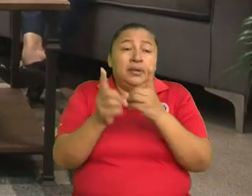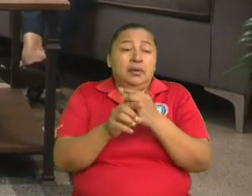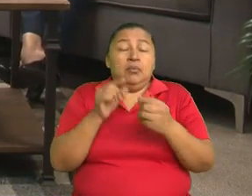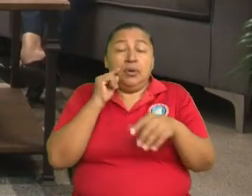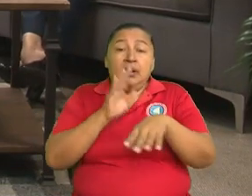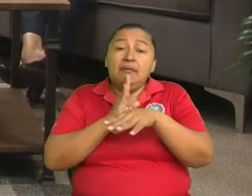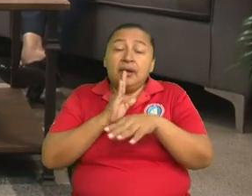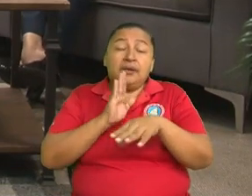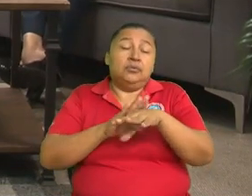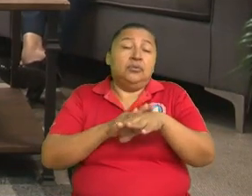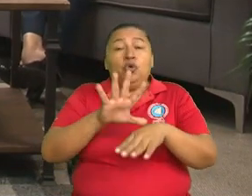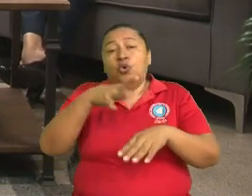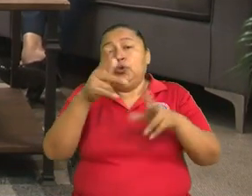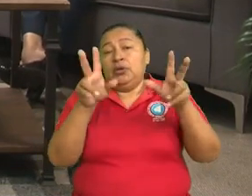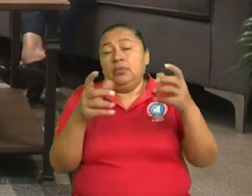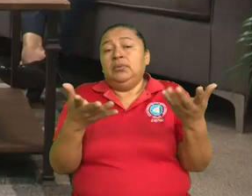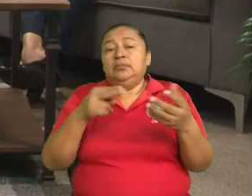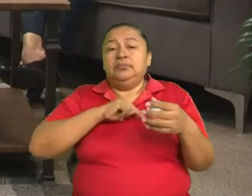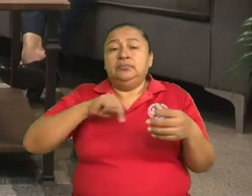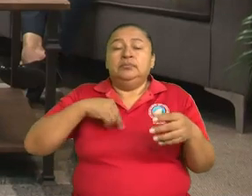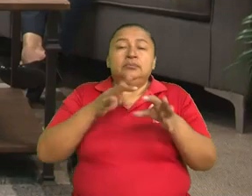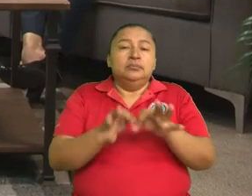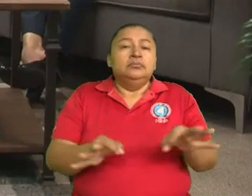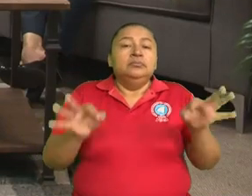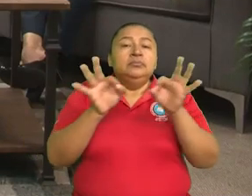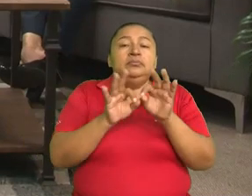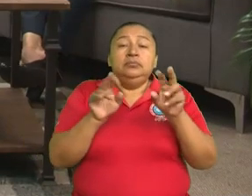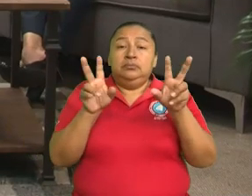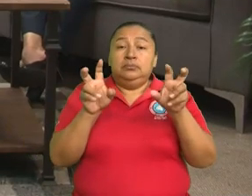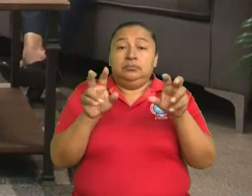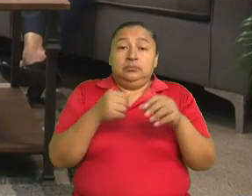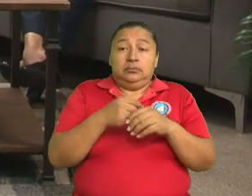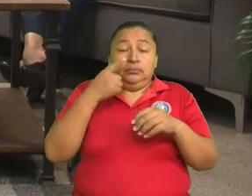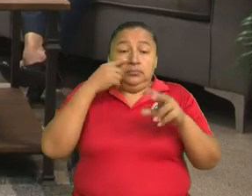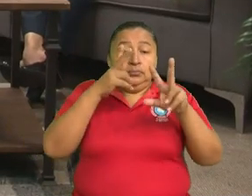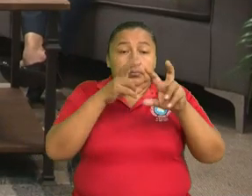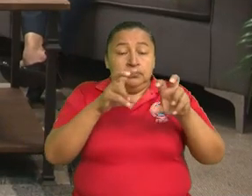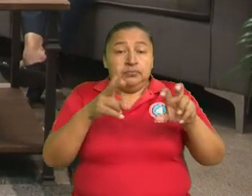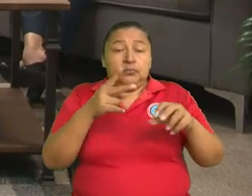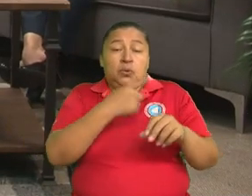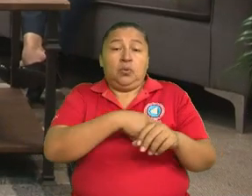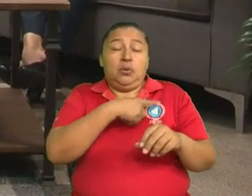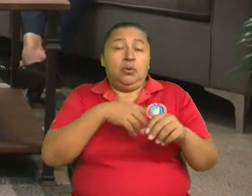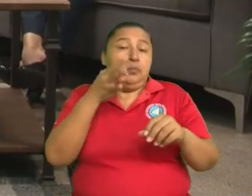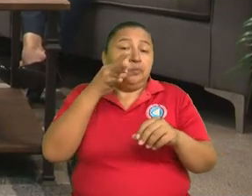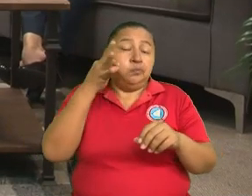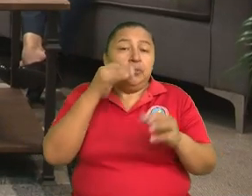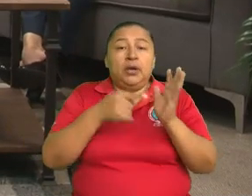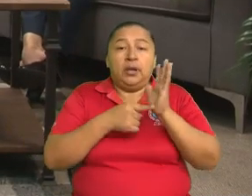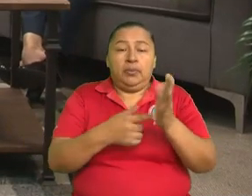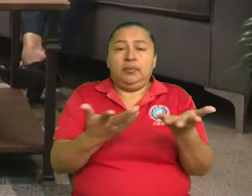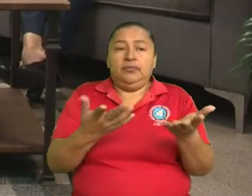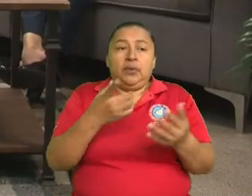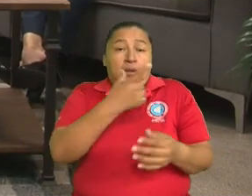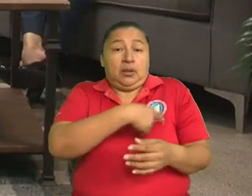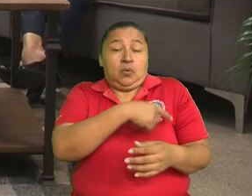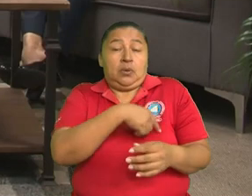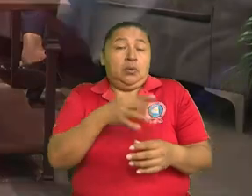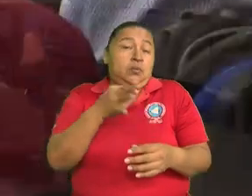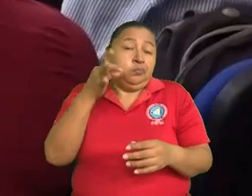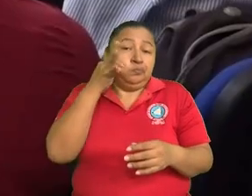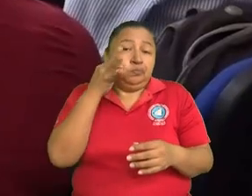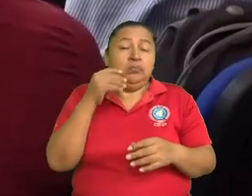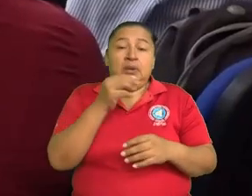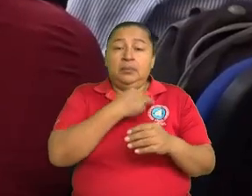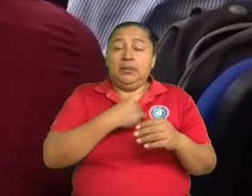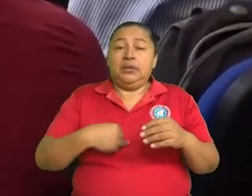tocar. Entonces, eso para nosotros es fundamental, el tema de la revisión de las escuelas normales, por ejemplo. Las escuelas normales para el